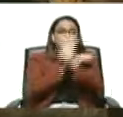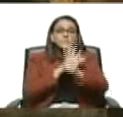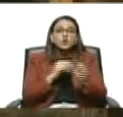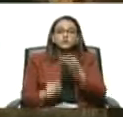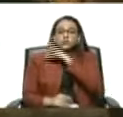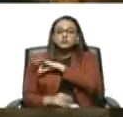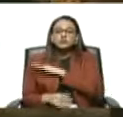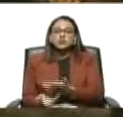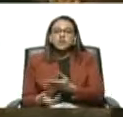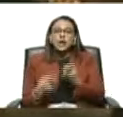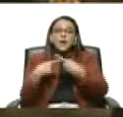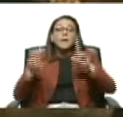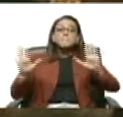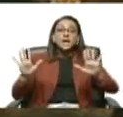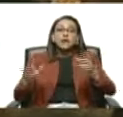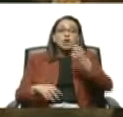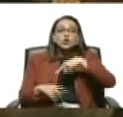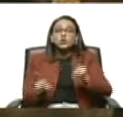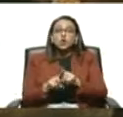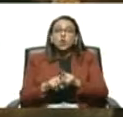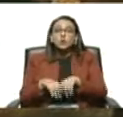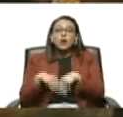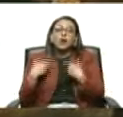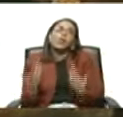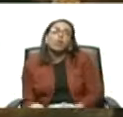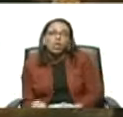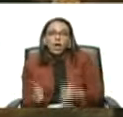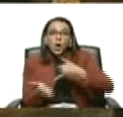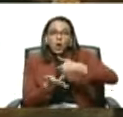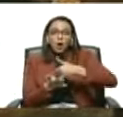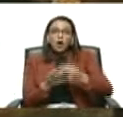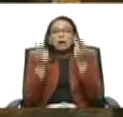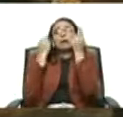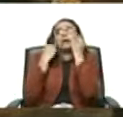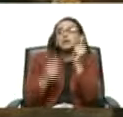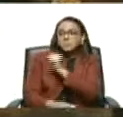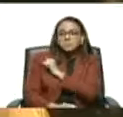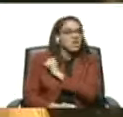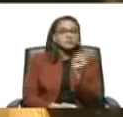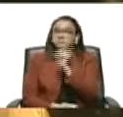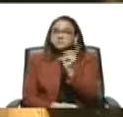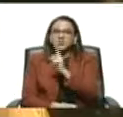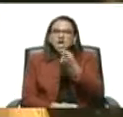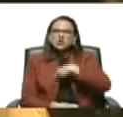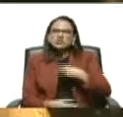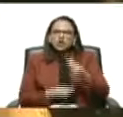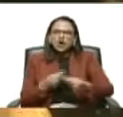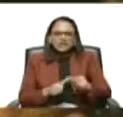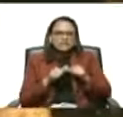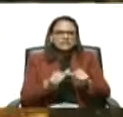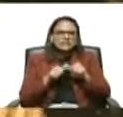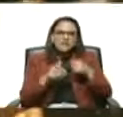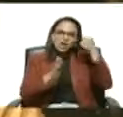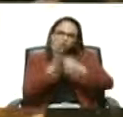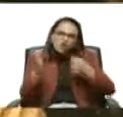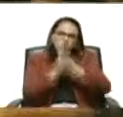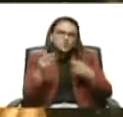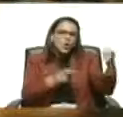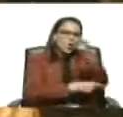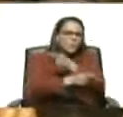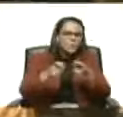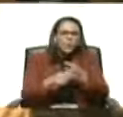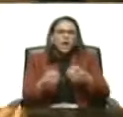pueblo venezolano nunca desmayó y tengan la certeza que nunca va a desmayar para construir su propio camino y su propio futuro de bienestar